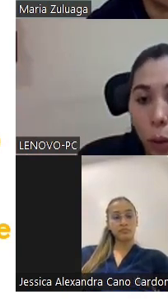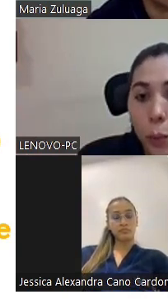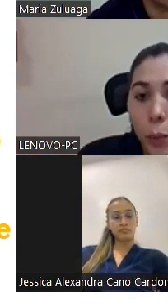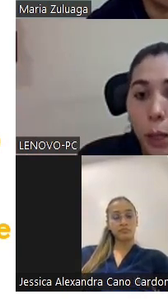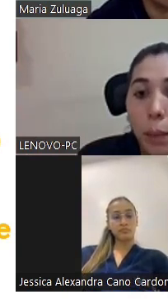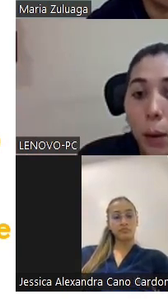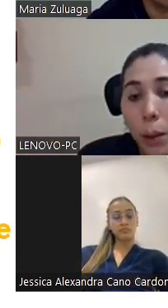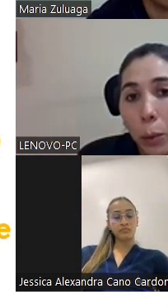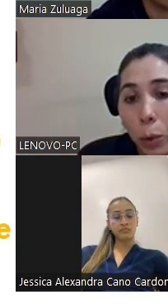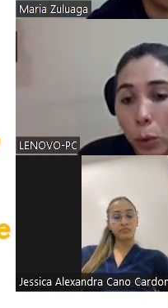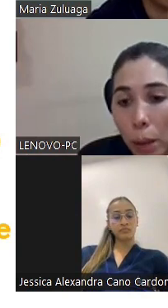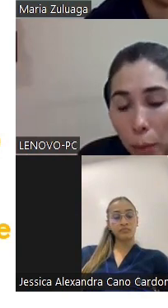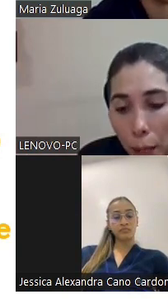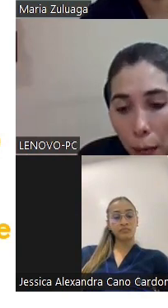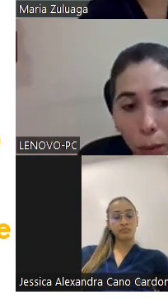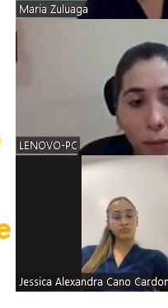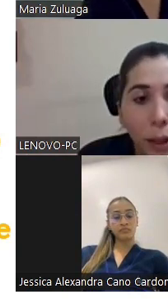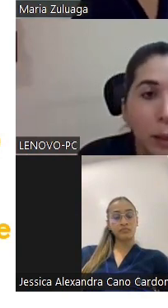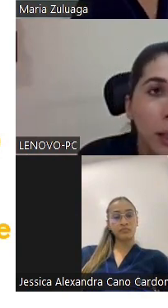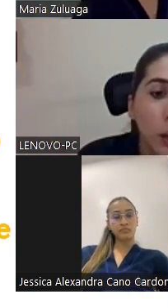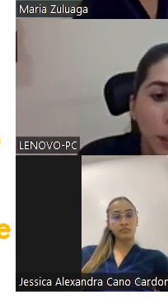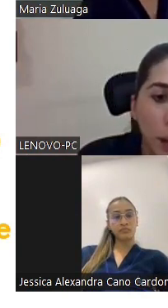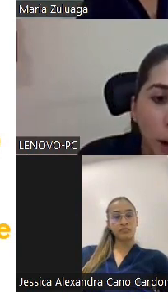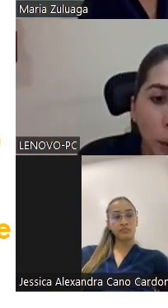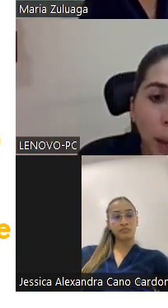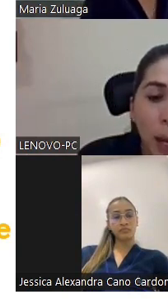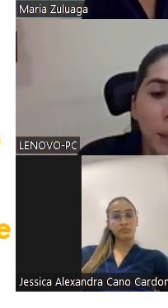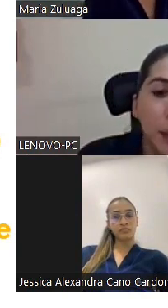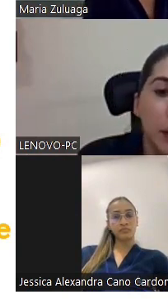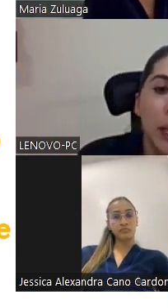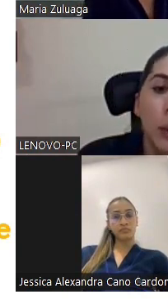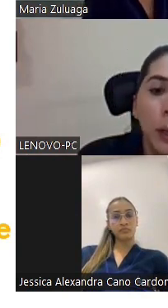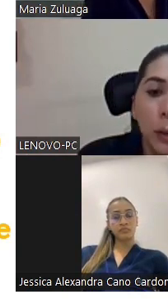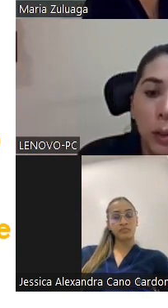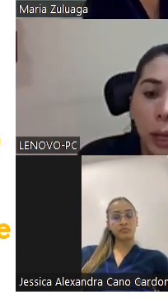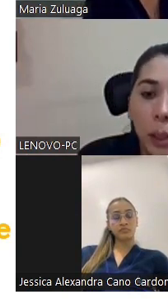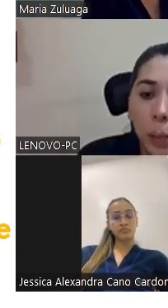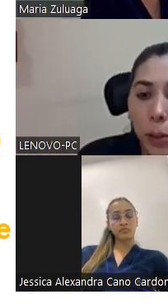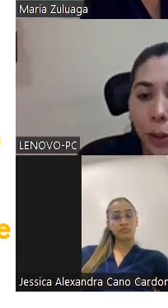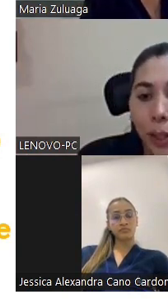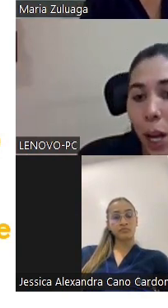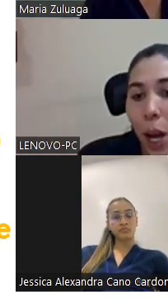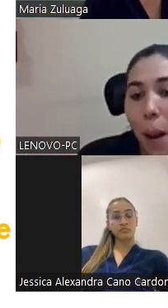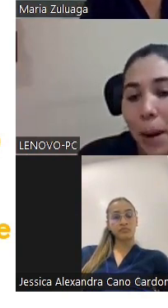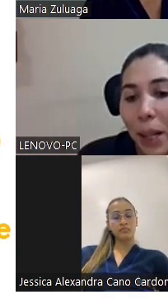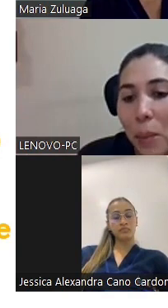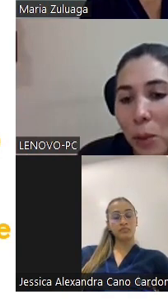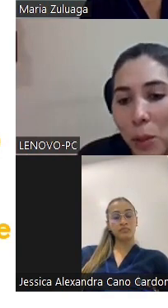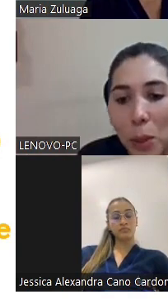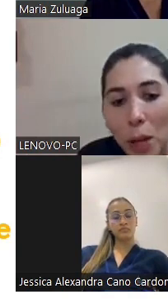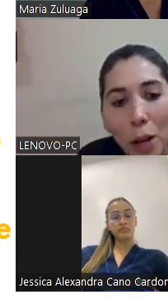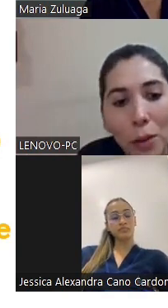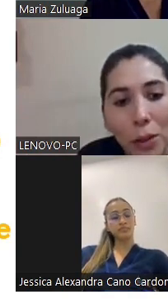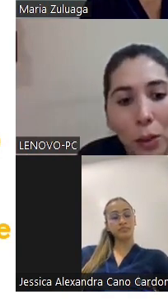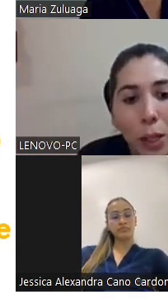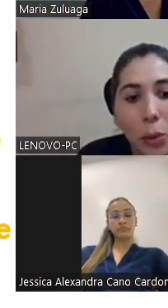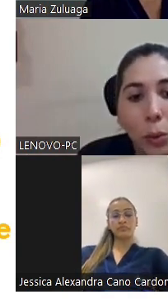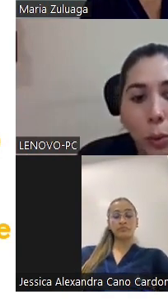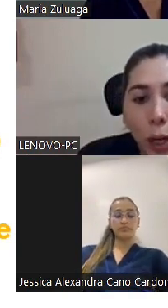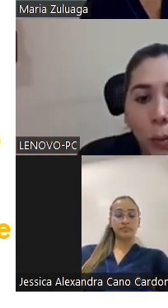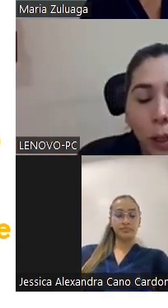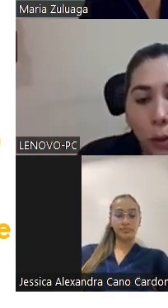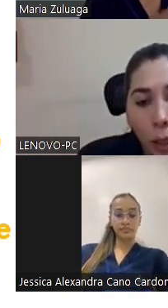globalización observado en el mundo contemporáneo al final del siglo pasado, empezaron a surgir constantes presiones para cambios desmesurados tanto